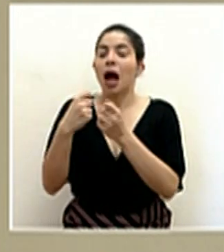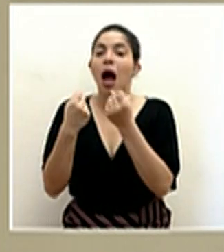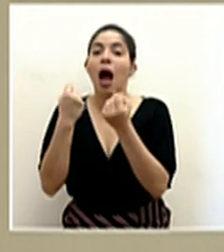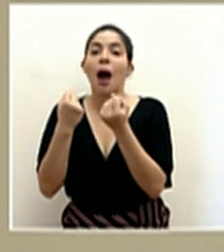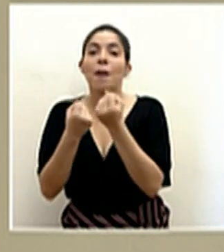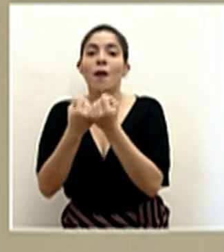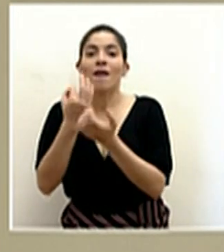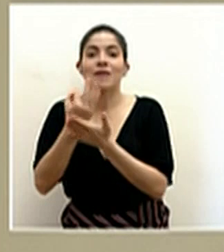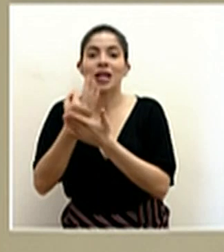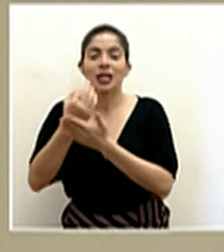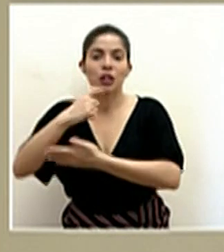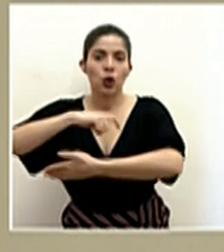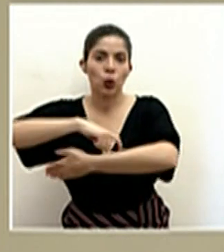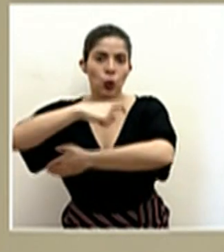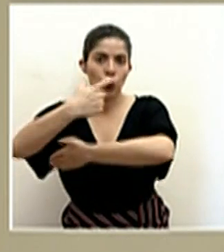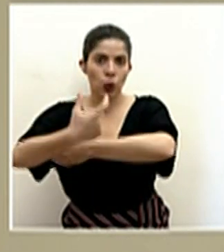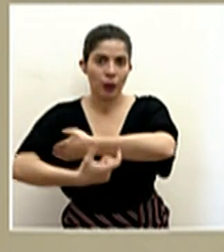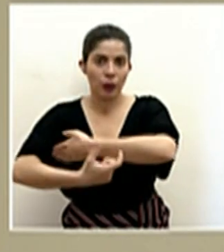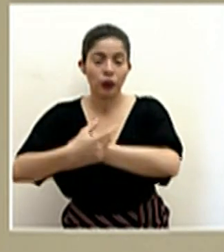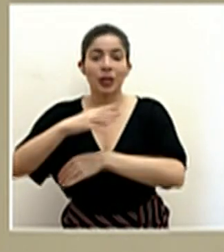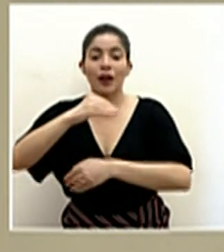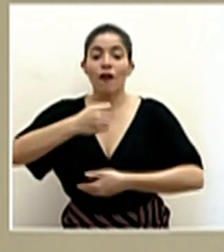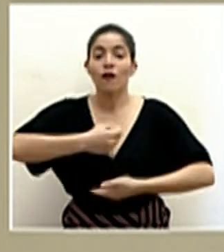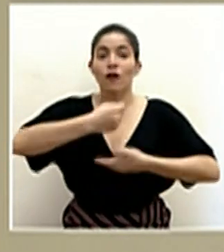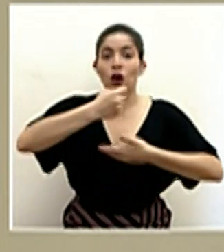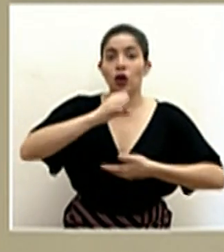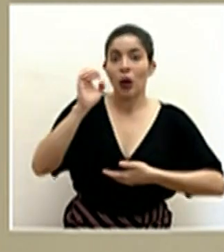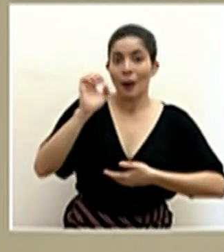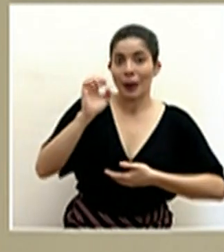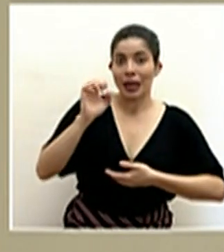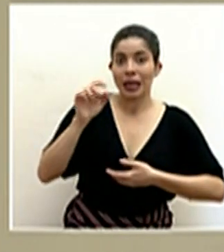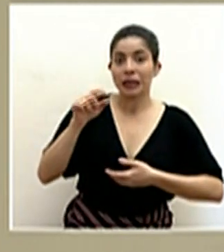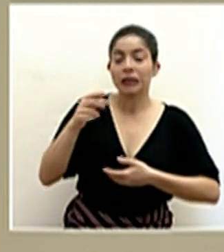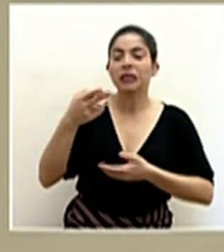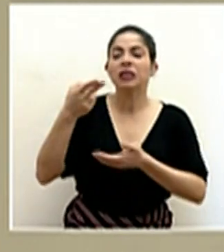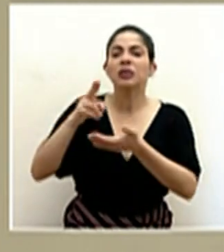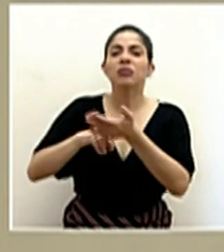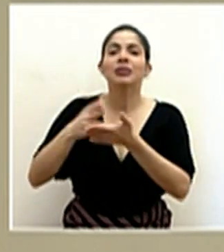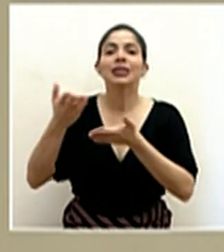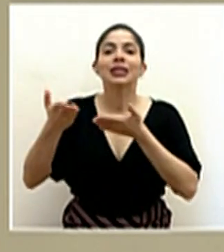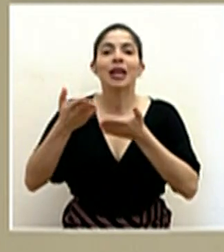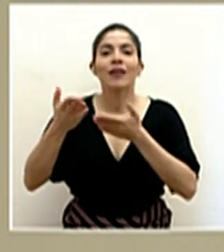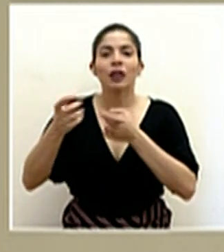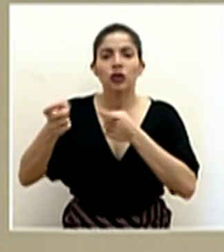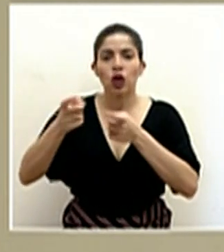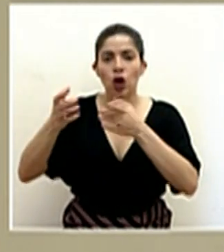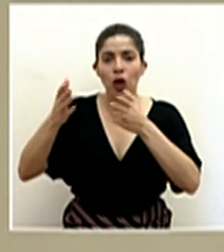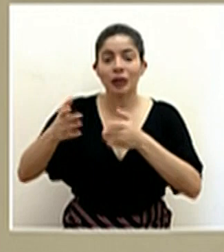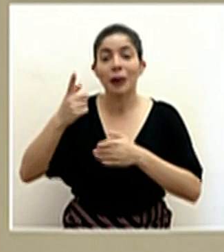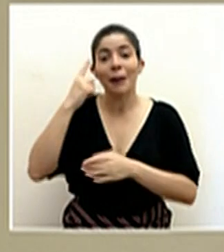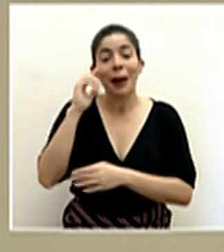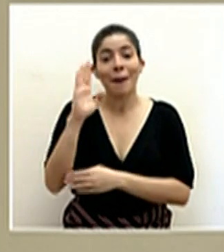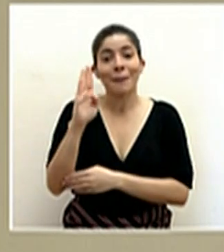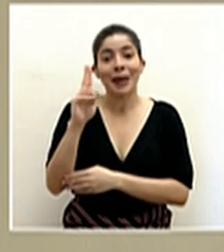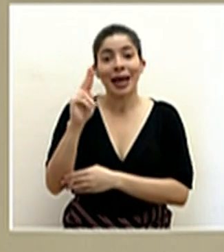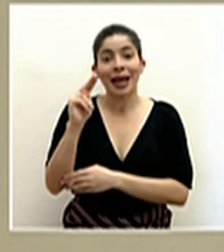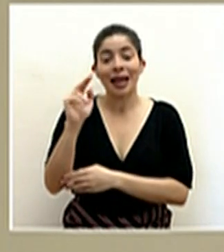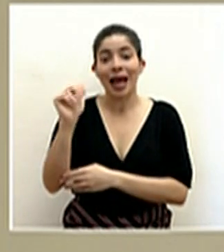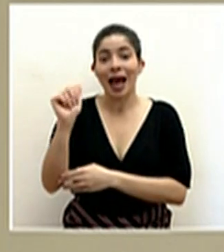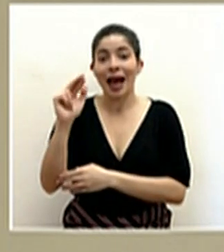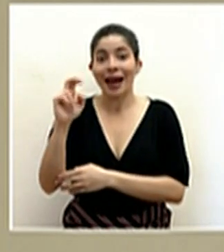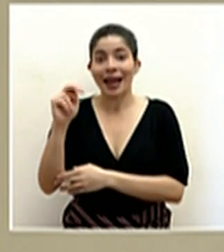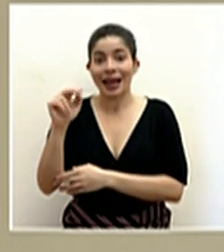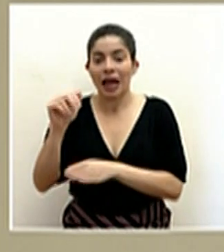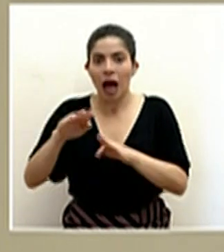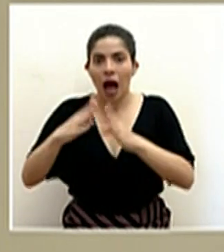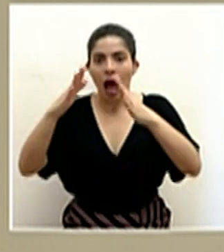financiero de la Junta de Protección Social y a través del Fondo de Emergencia, los servicios logísticos para habilitar el BN Arena, donde tendremos